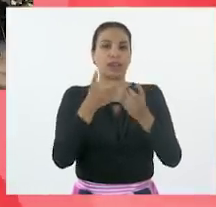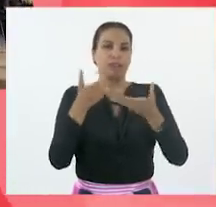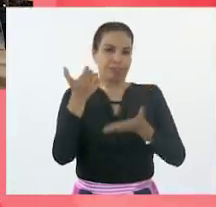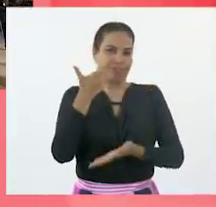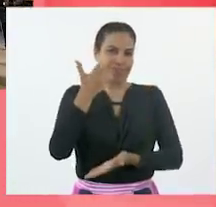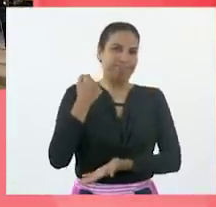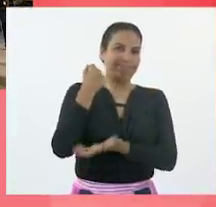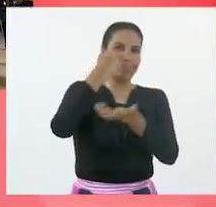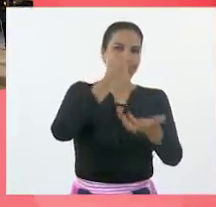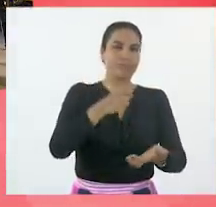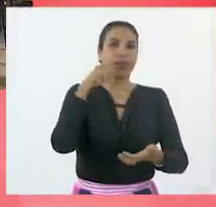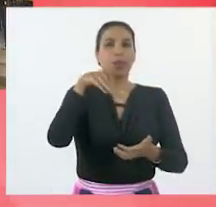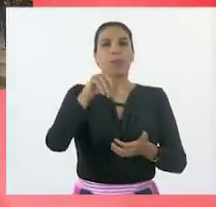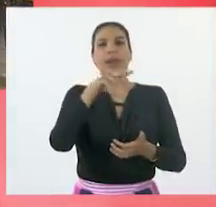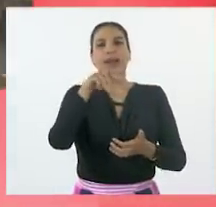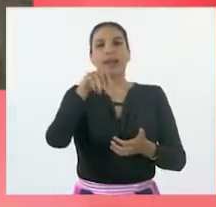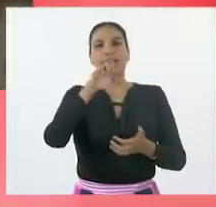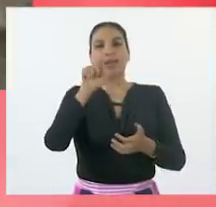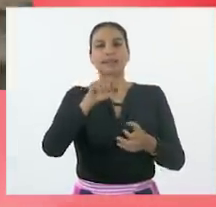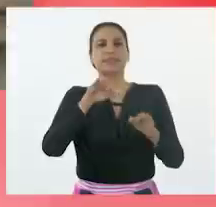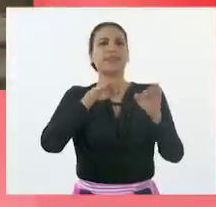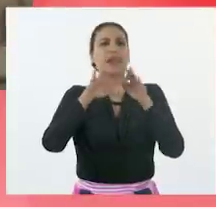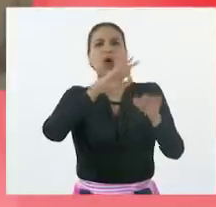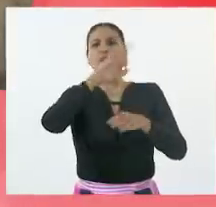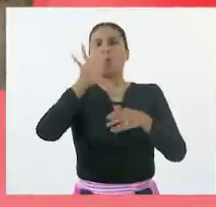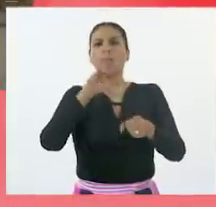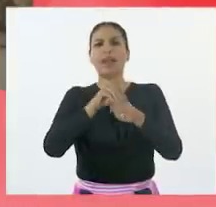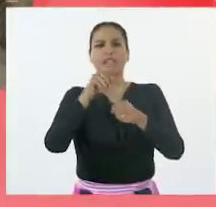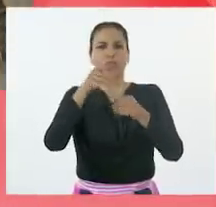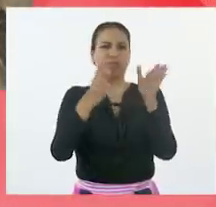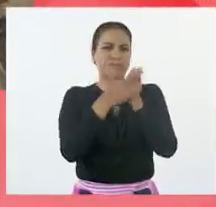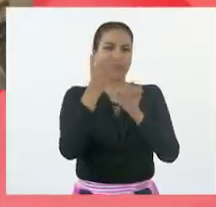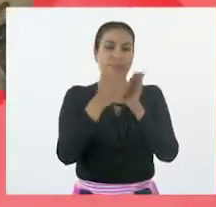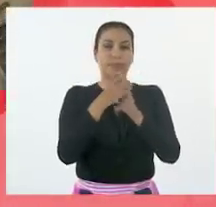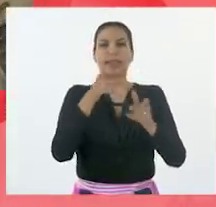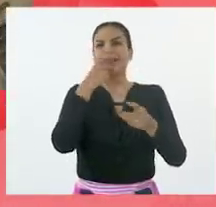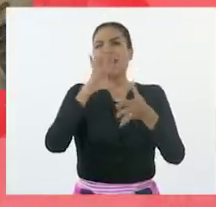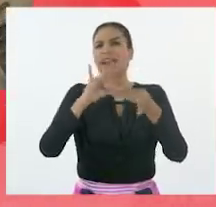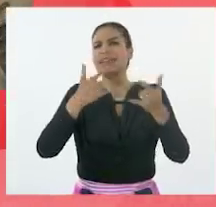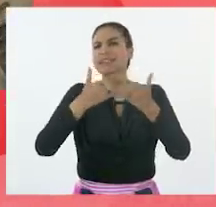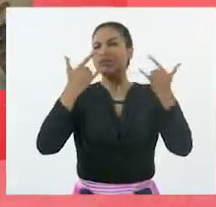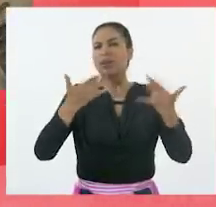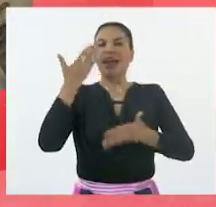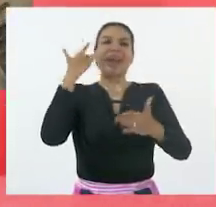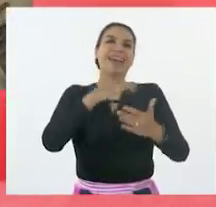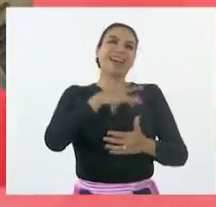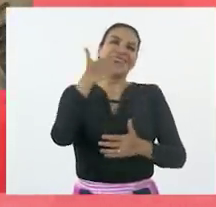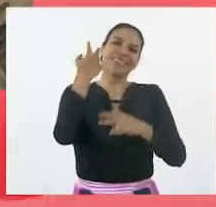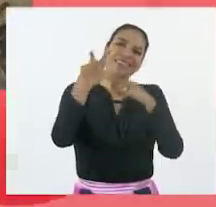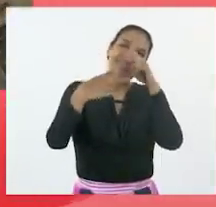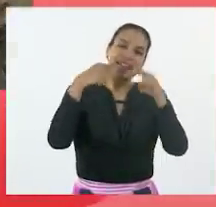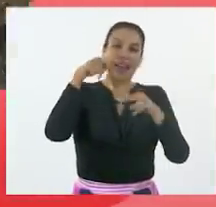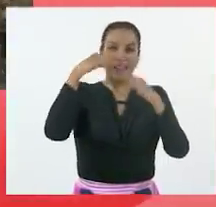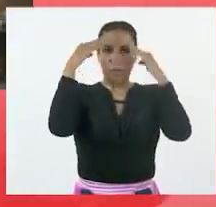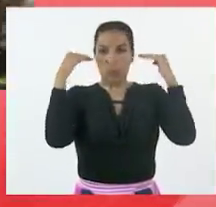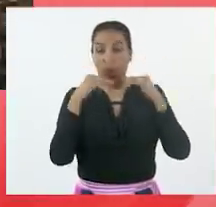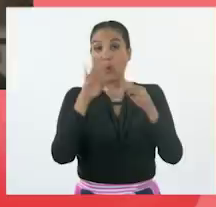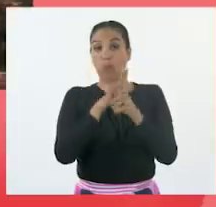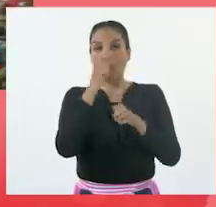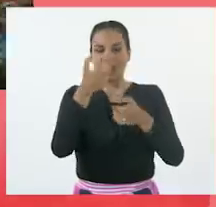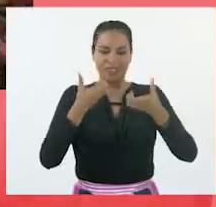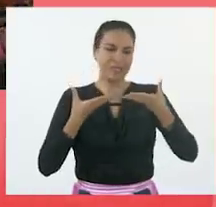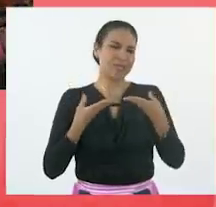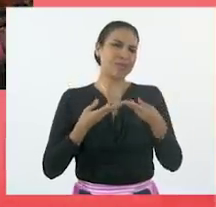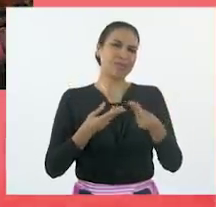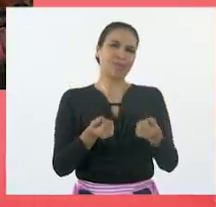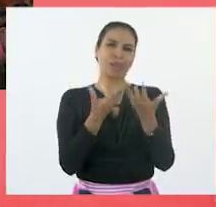inversionista, el marqués trabajó en toda la obra. Según la leyenda, estaba enamorado de una de las monjas y por eso gastó